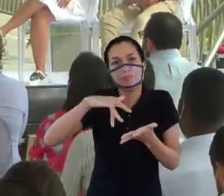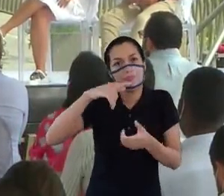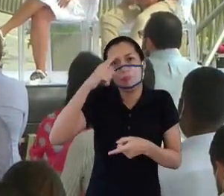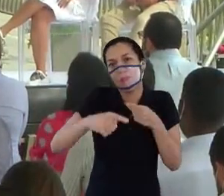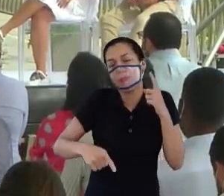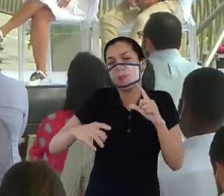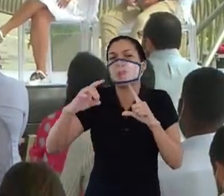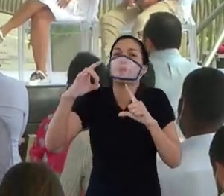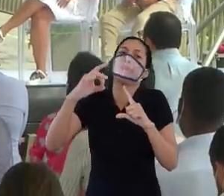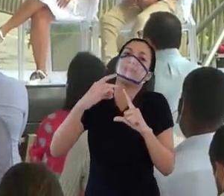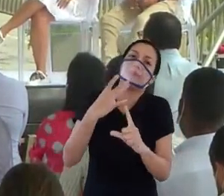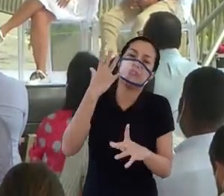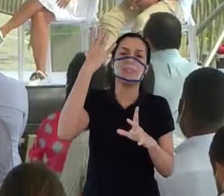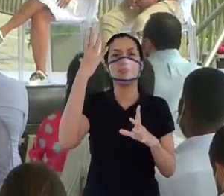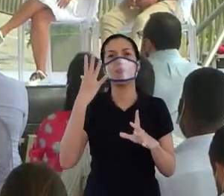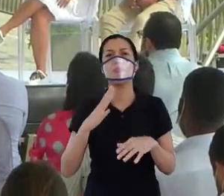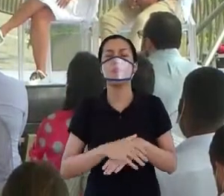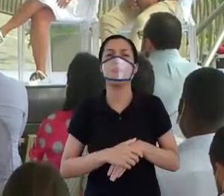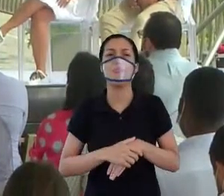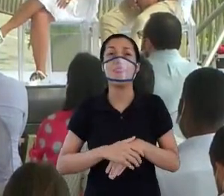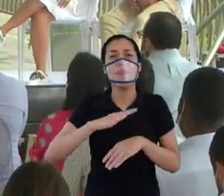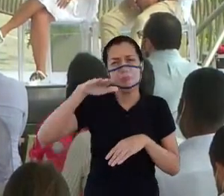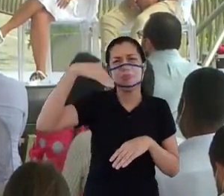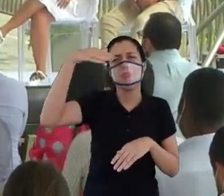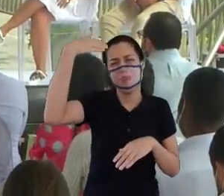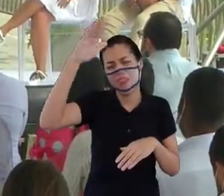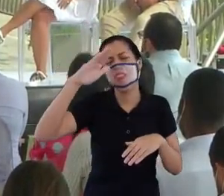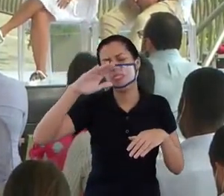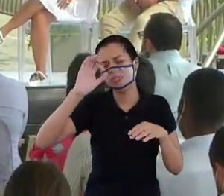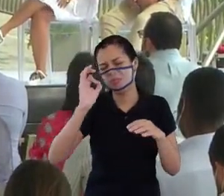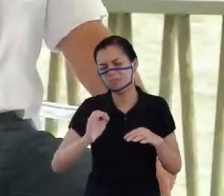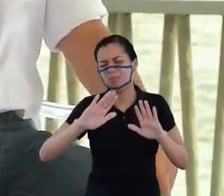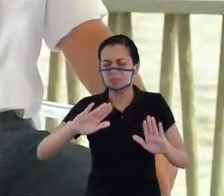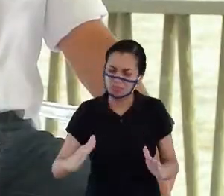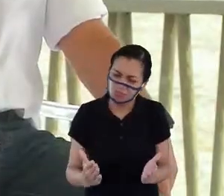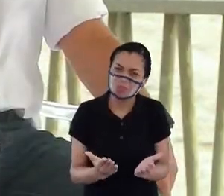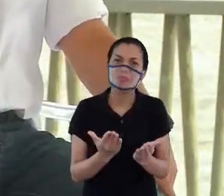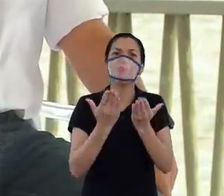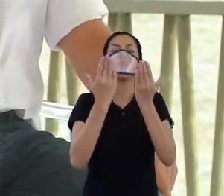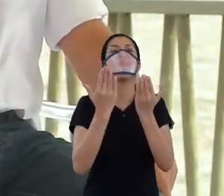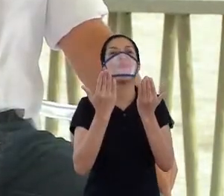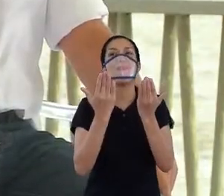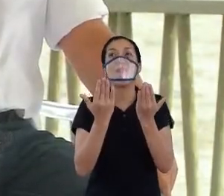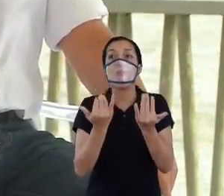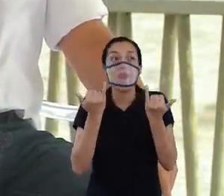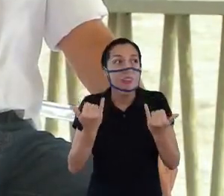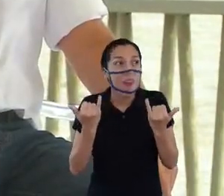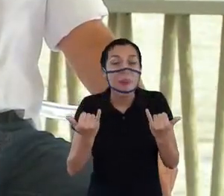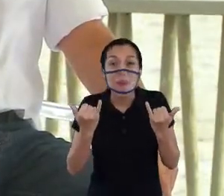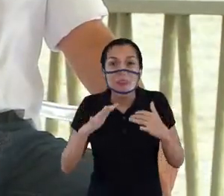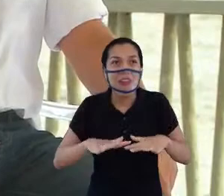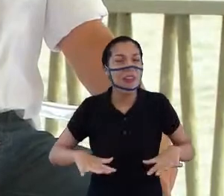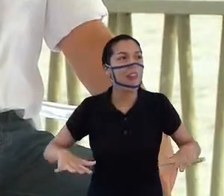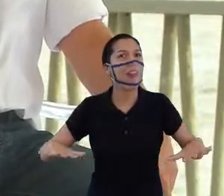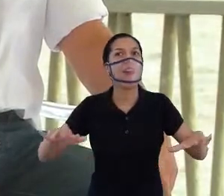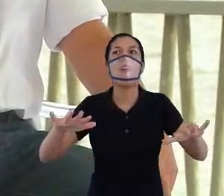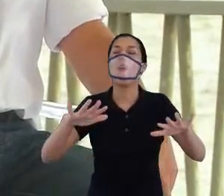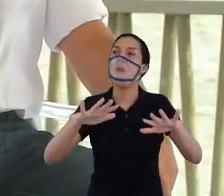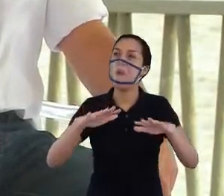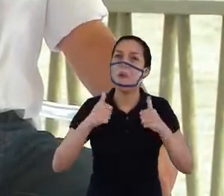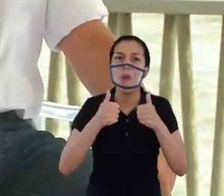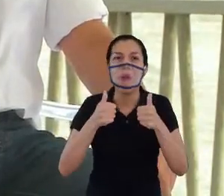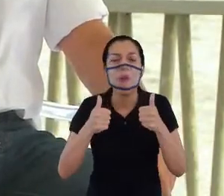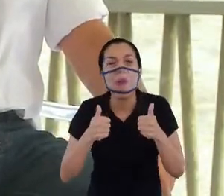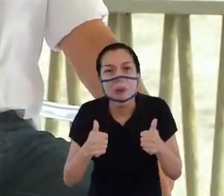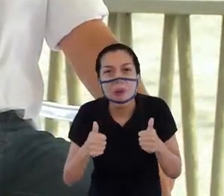medio virtual, pero vendrán épocas mejores porque tenemos las condiciones dadas. Somos además anfitriones